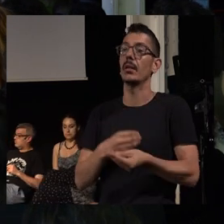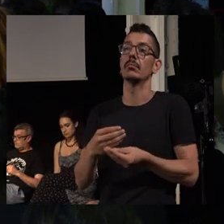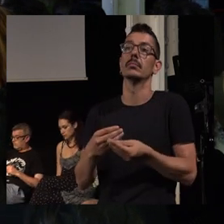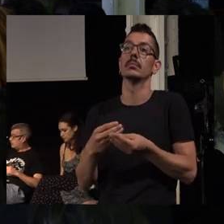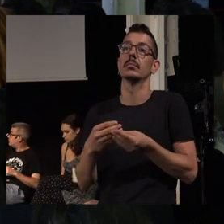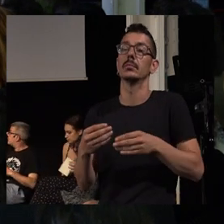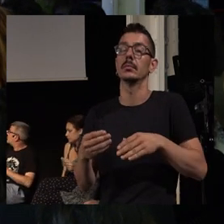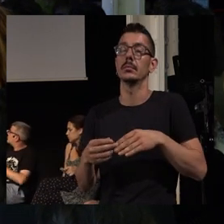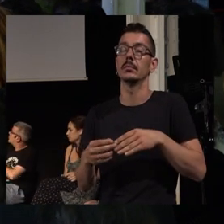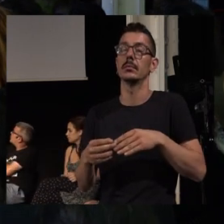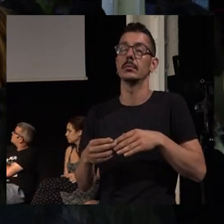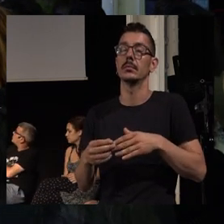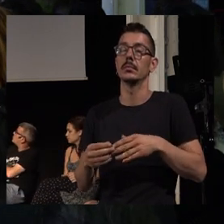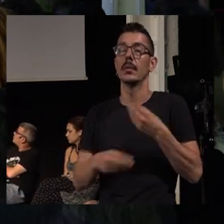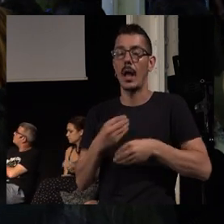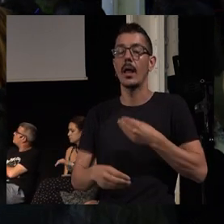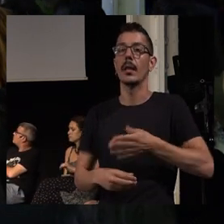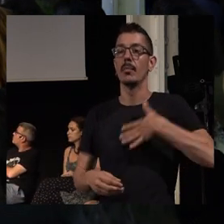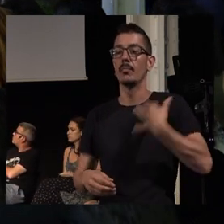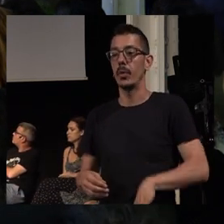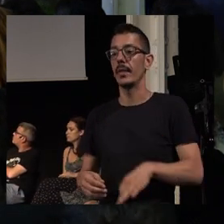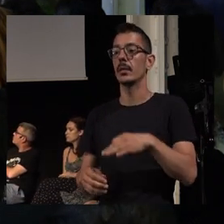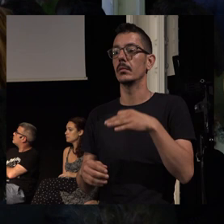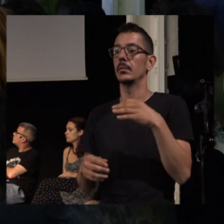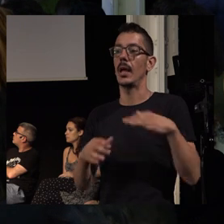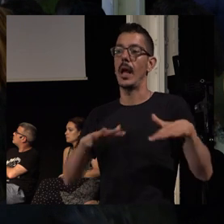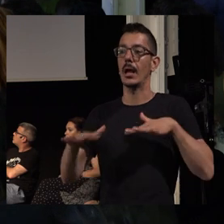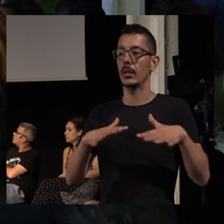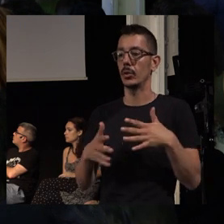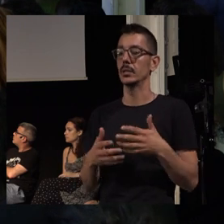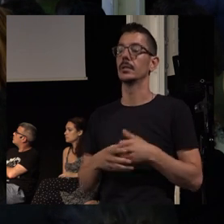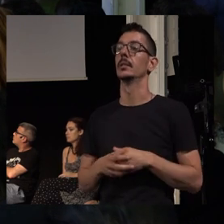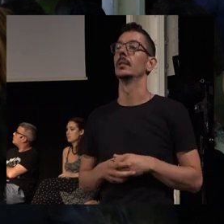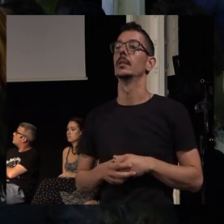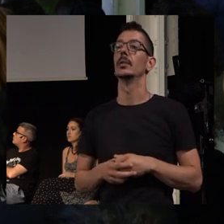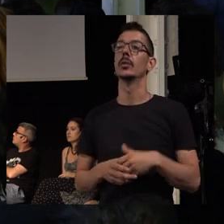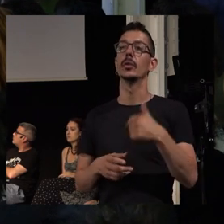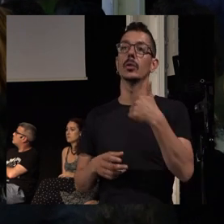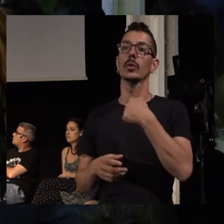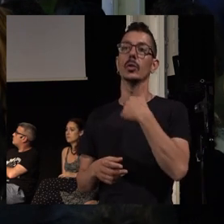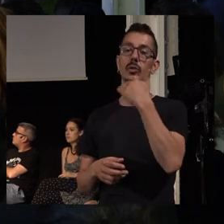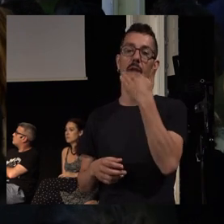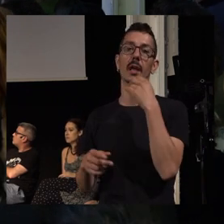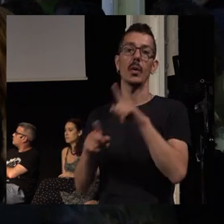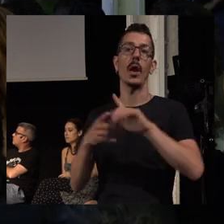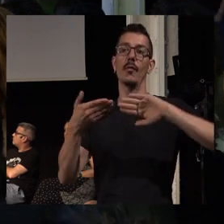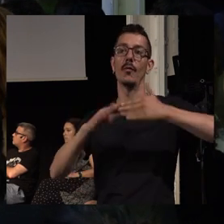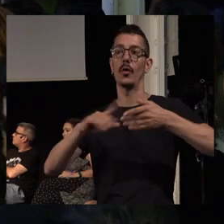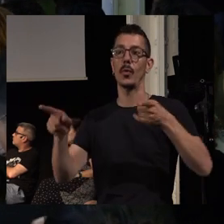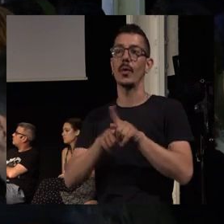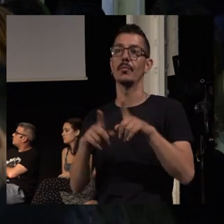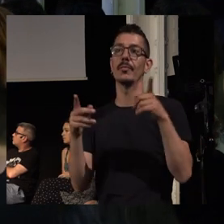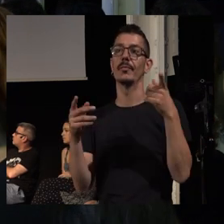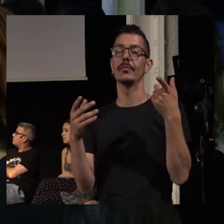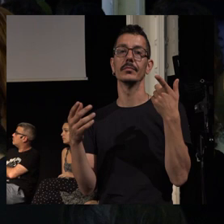para concluir, ¿no? Por tanto, me gustaría destacar que, aunque realmente, lo siento mucho, es así, ya sé que es un foro muy friendly, pero yo desconfío de las